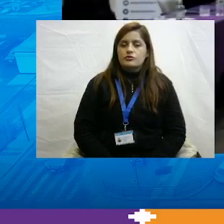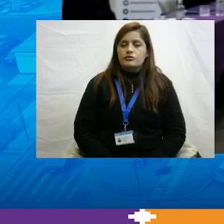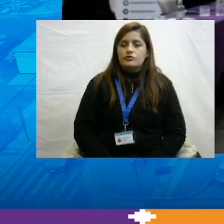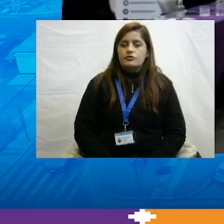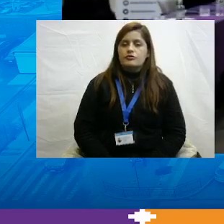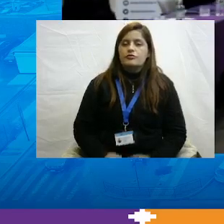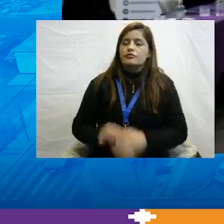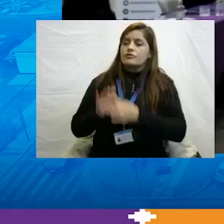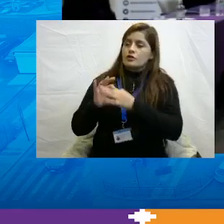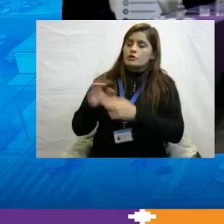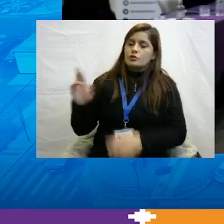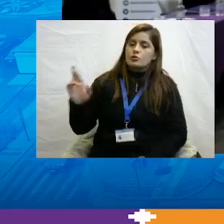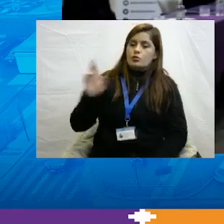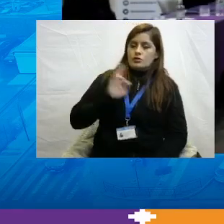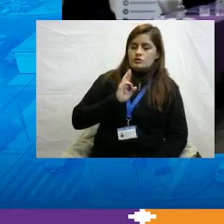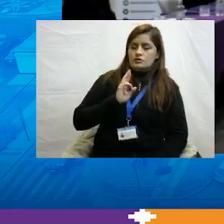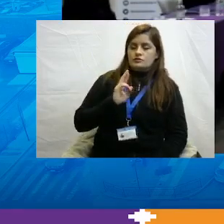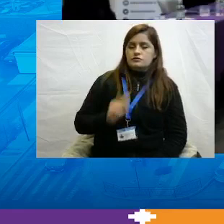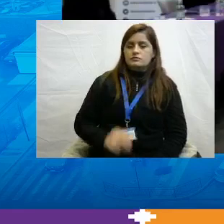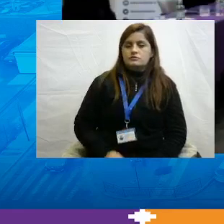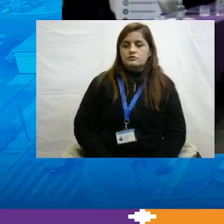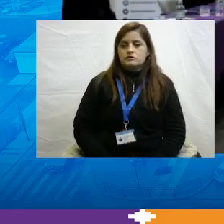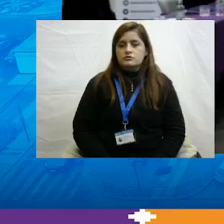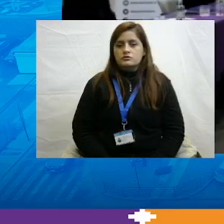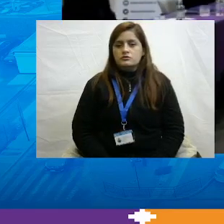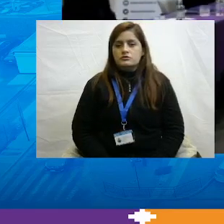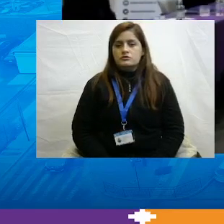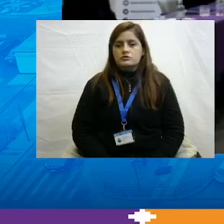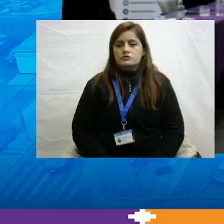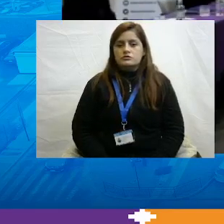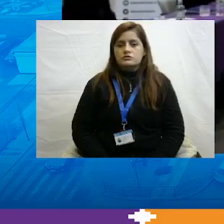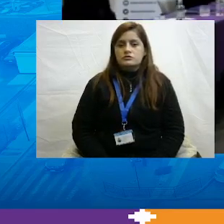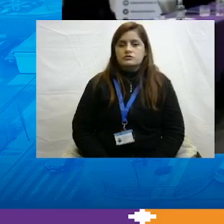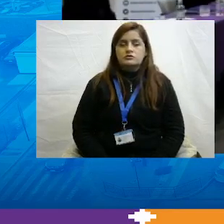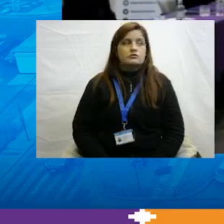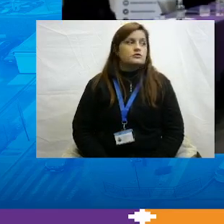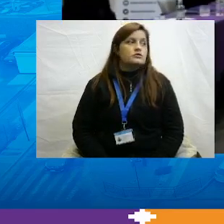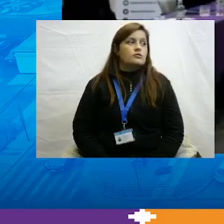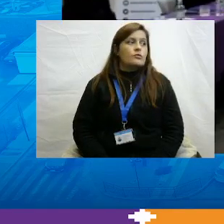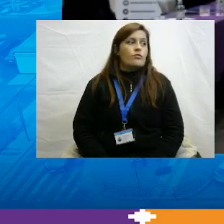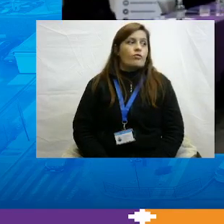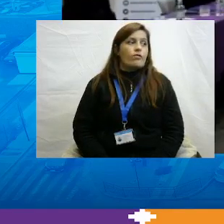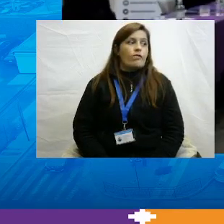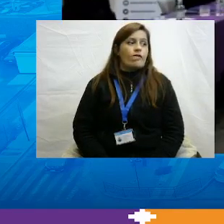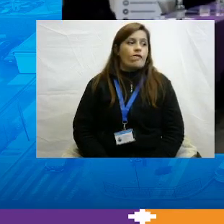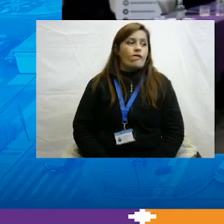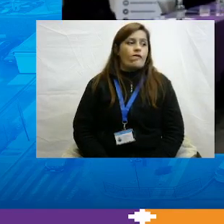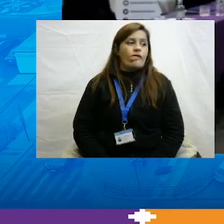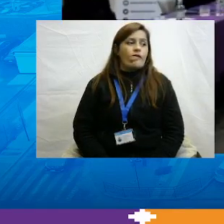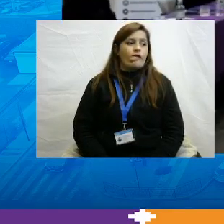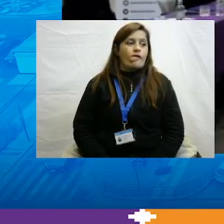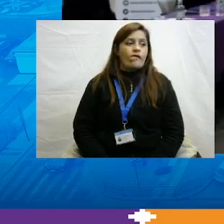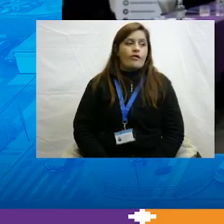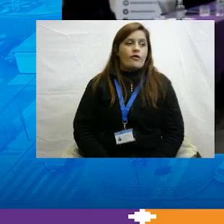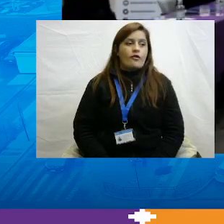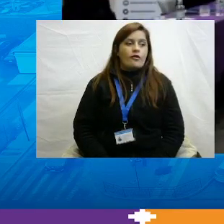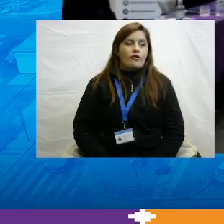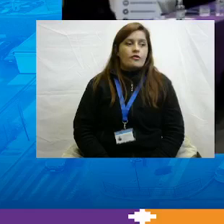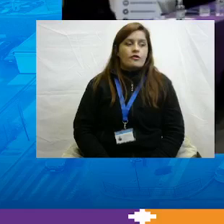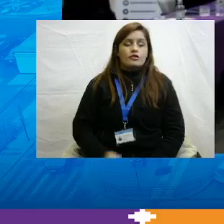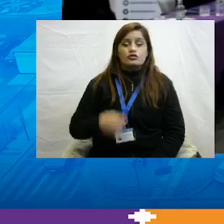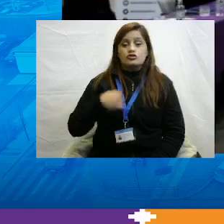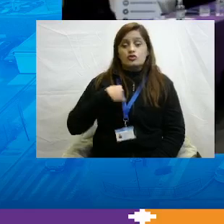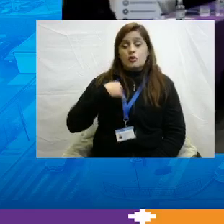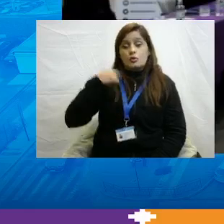respuesta. Alcaldesa, no sé si quedó claro más o menos el raciocinio. A mí me